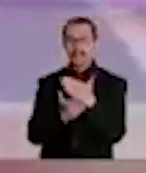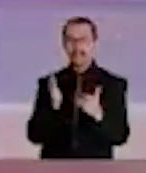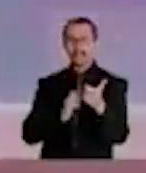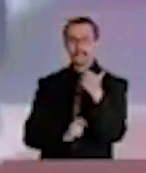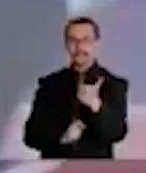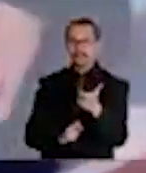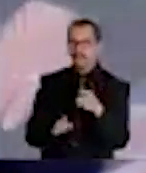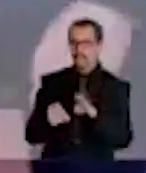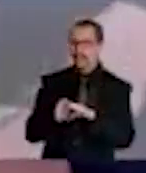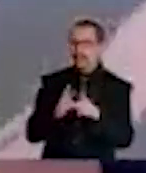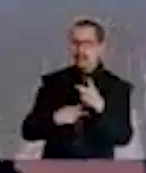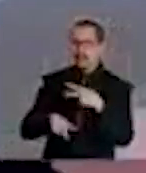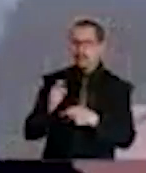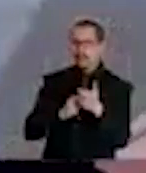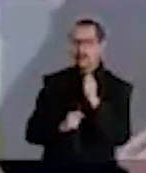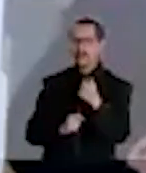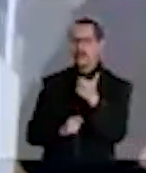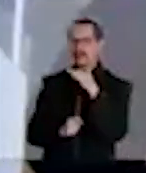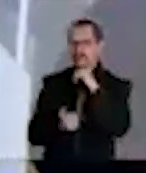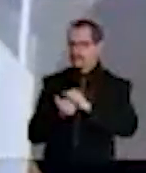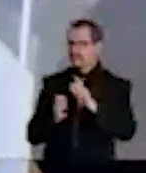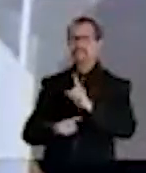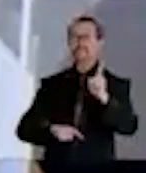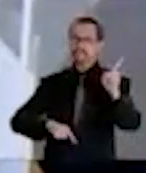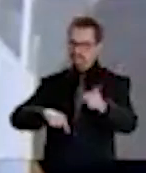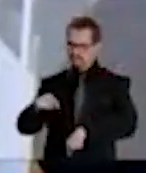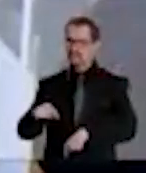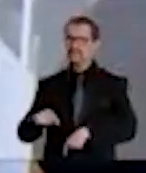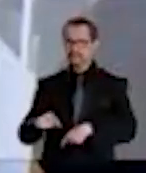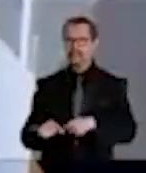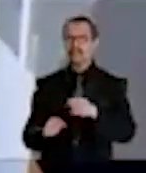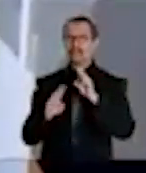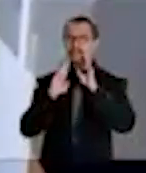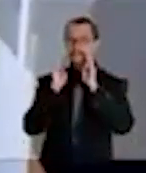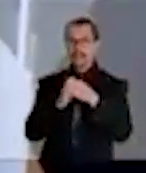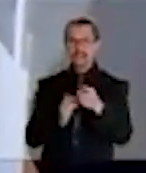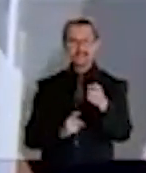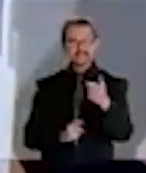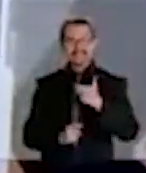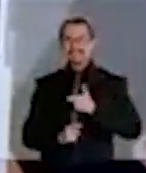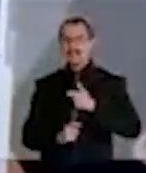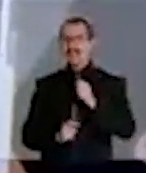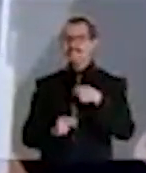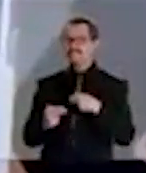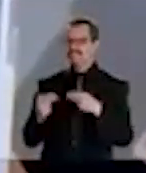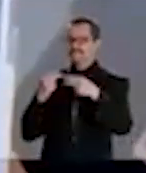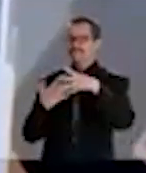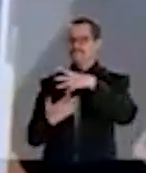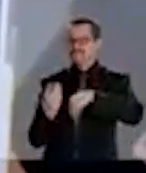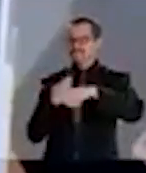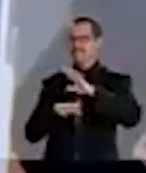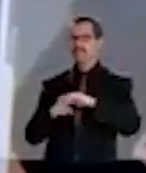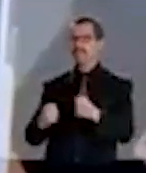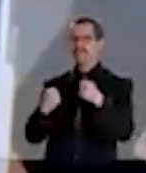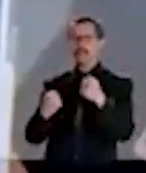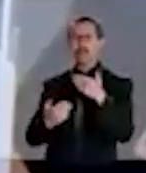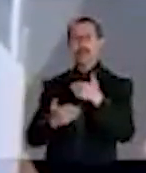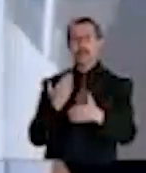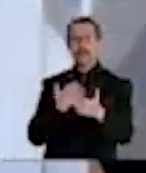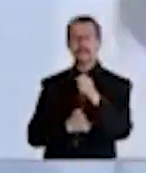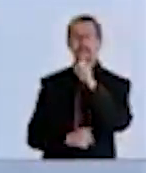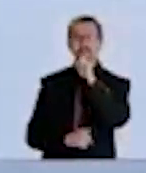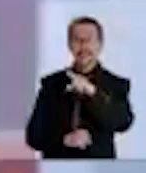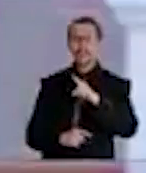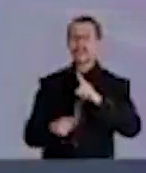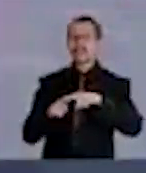aproveche pero tenemos también que trabajar para evitar que los cárteles nos lastimen en todos los demás delitos y eso pasa